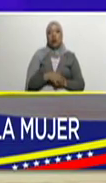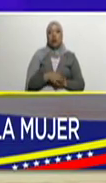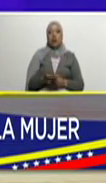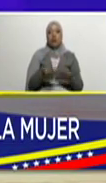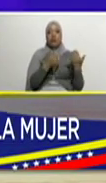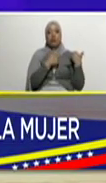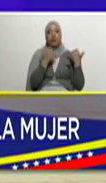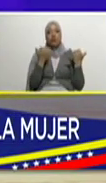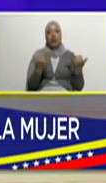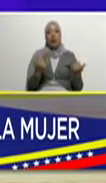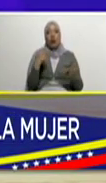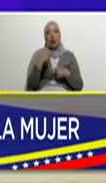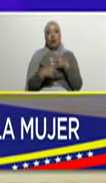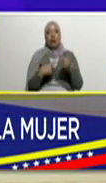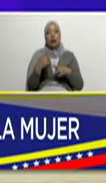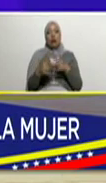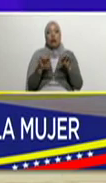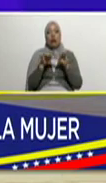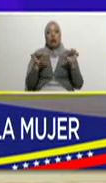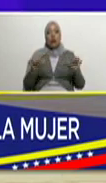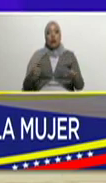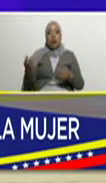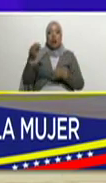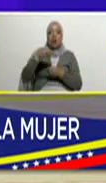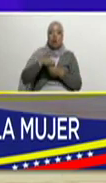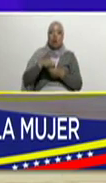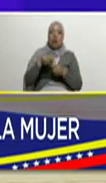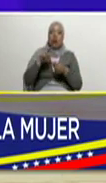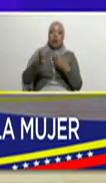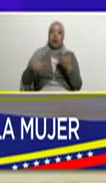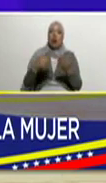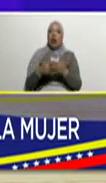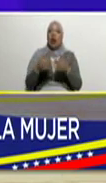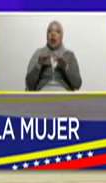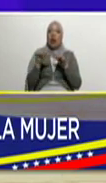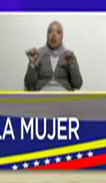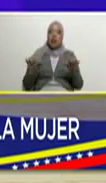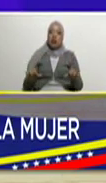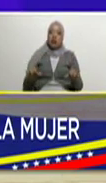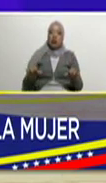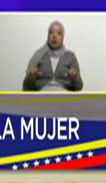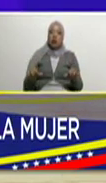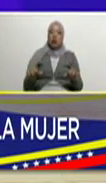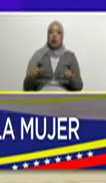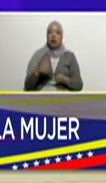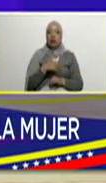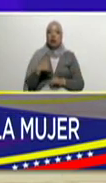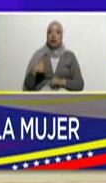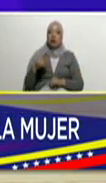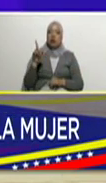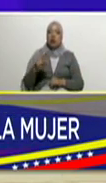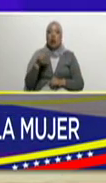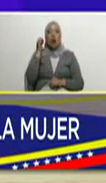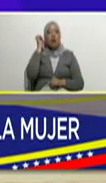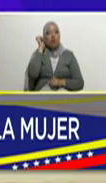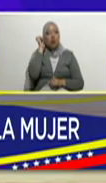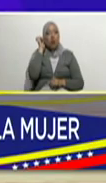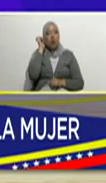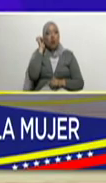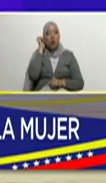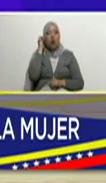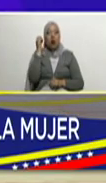dirigir precisamente el proceso del sistema de ingreso, Sistema Nacional de Ingreso. Yo quisiera que le dijéramos a la mujer